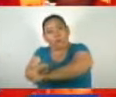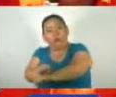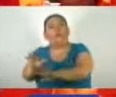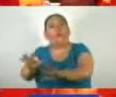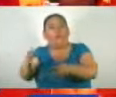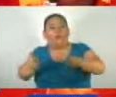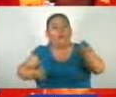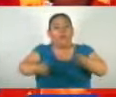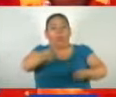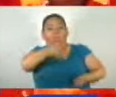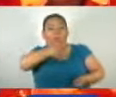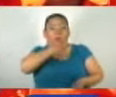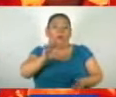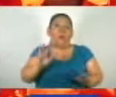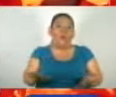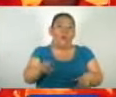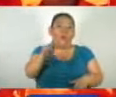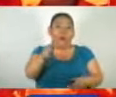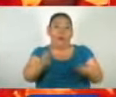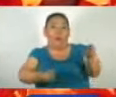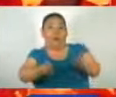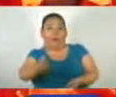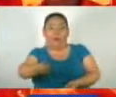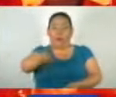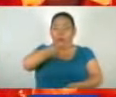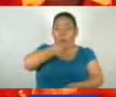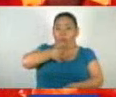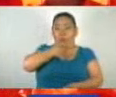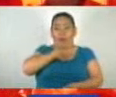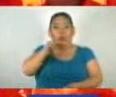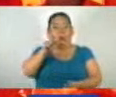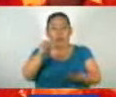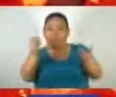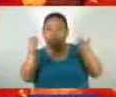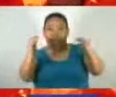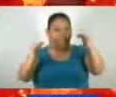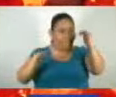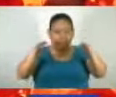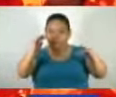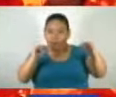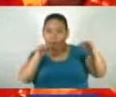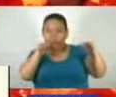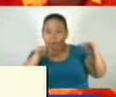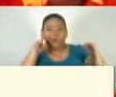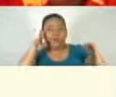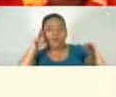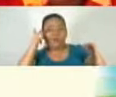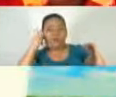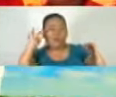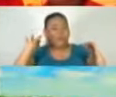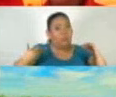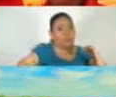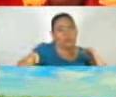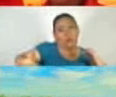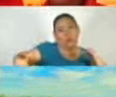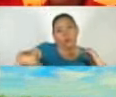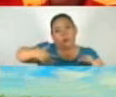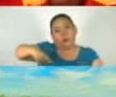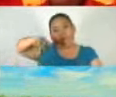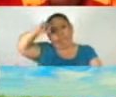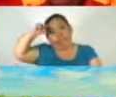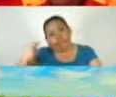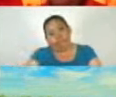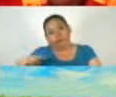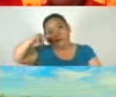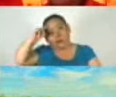peligrosa, es decir, manejando en estado de ebriedad. Este balance obviamente es una muestra del trabajo que estamos haciendo en cada